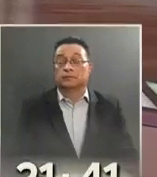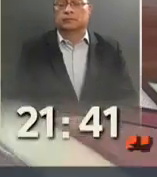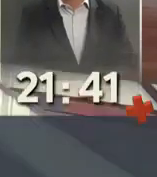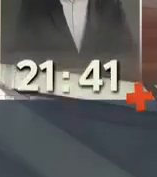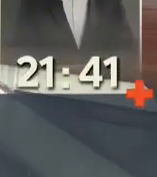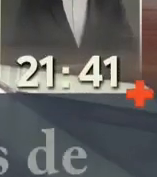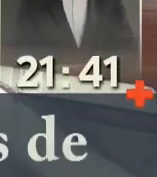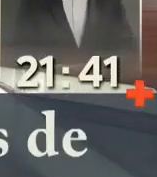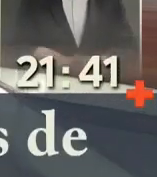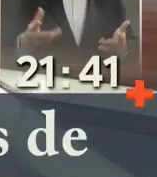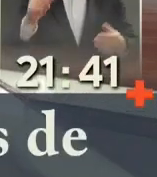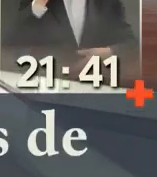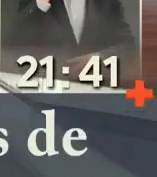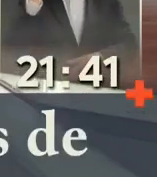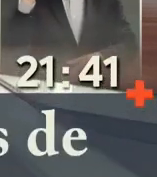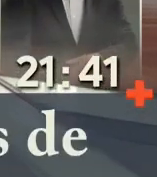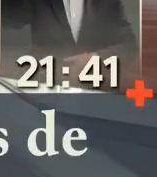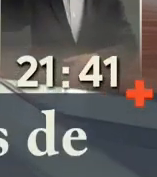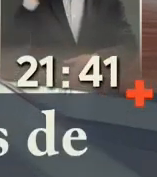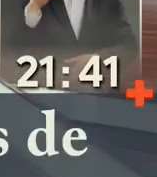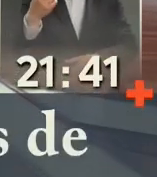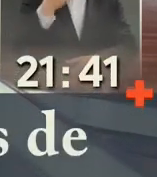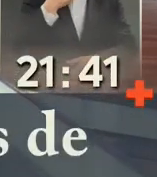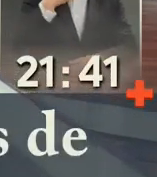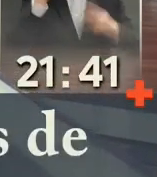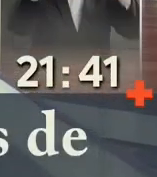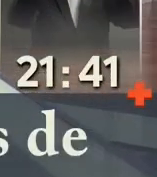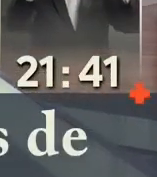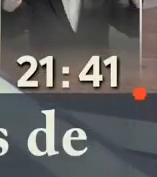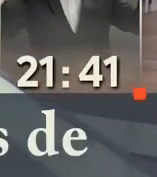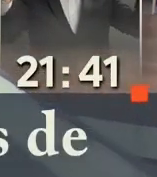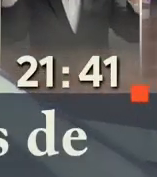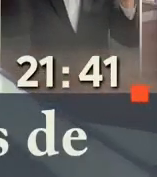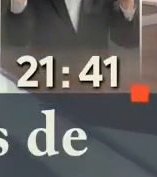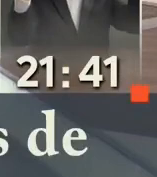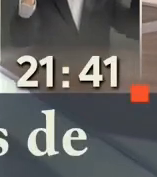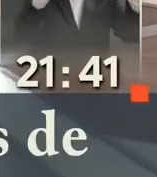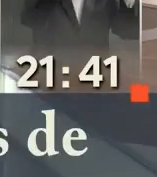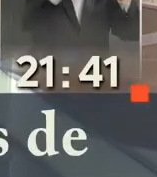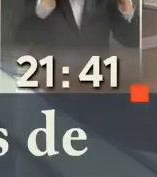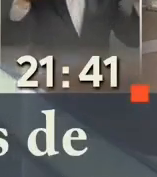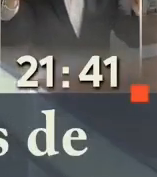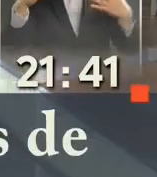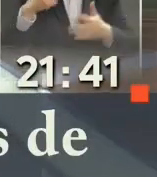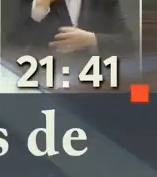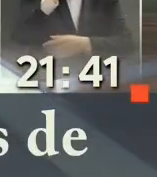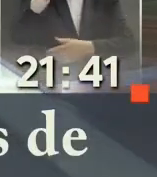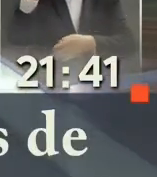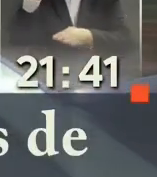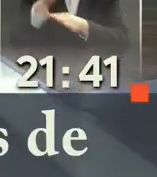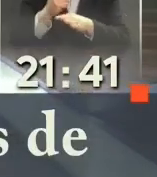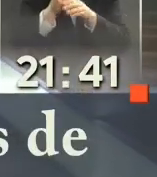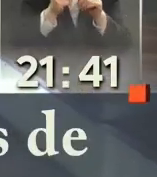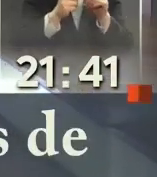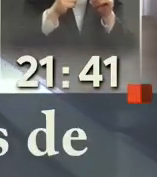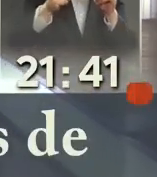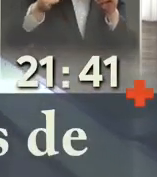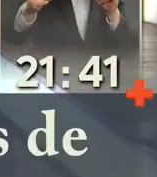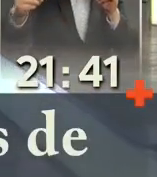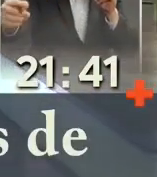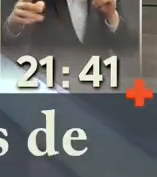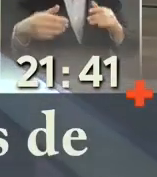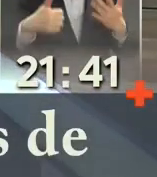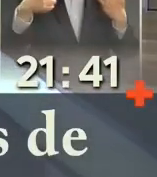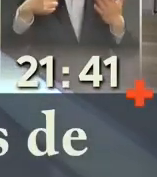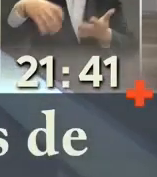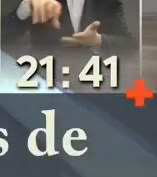¿Cuál es el daño que produce vivir bajo torres de alta tensión? Un proyecto de más de 100 kilómetros de longitud que va a atravesar 6